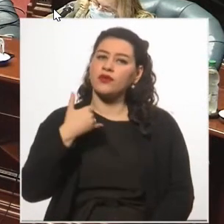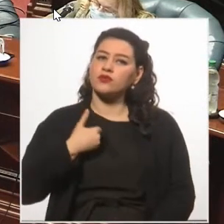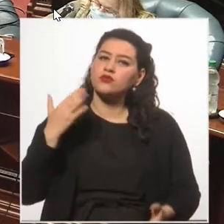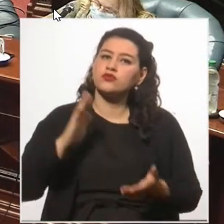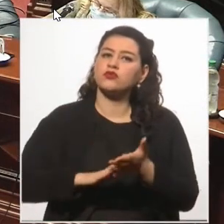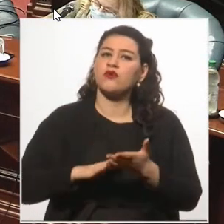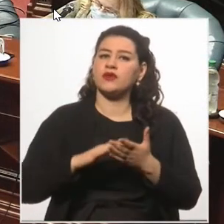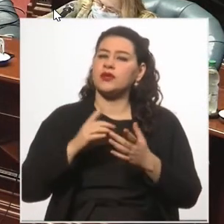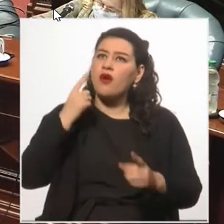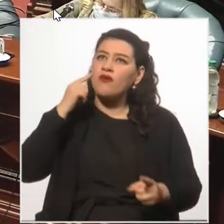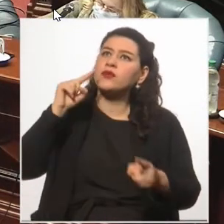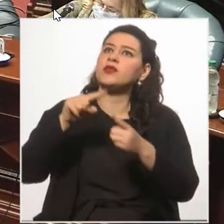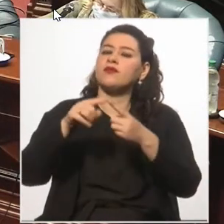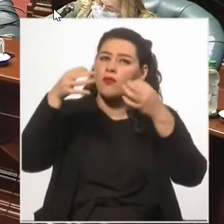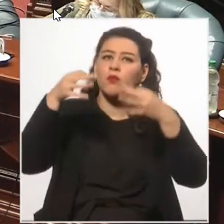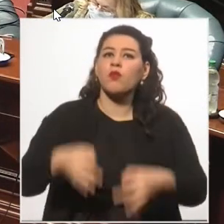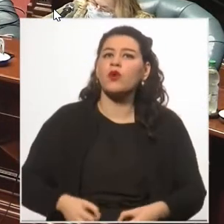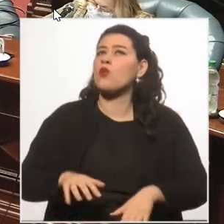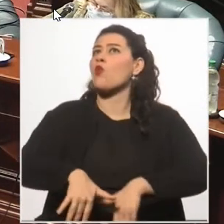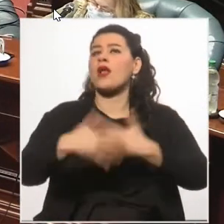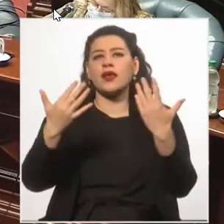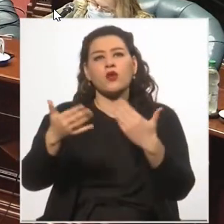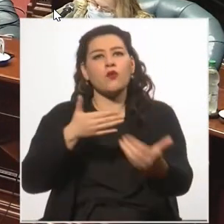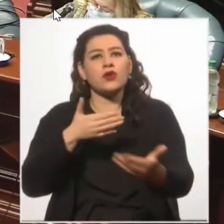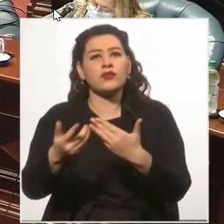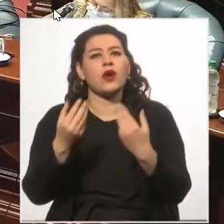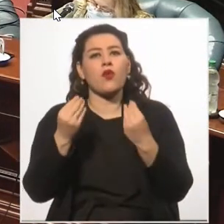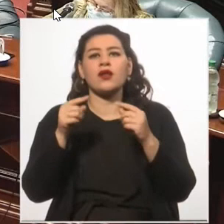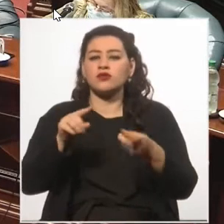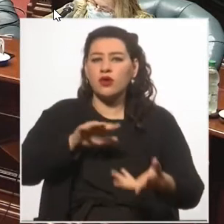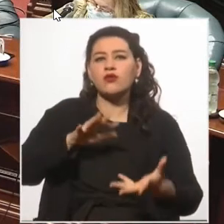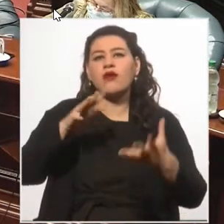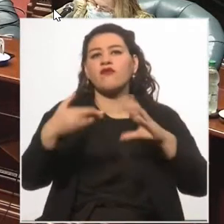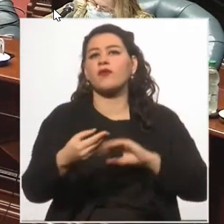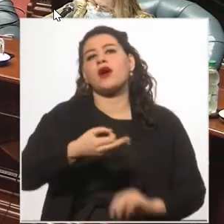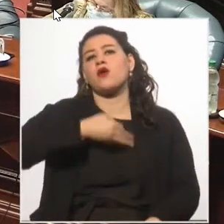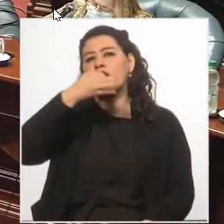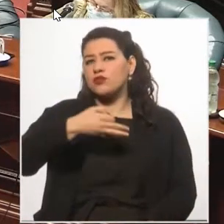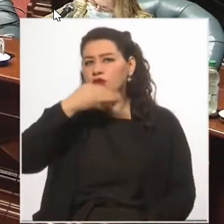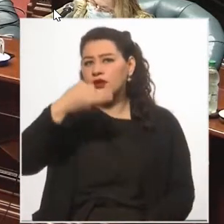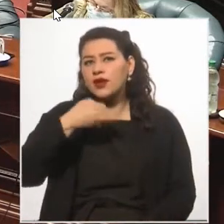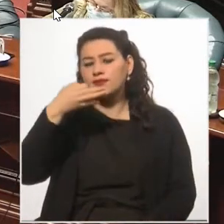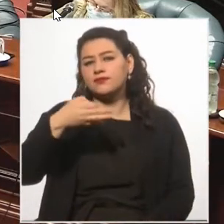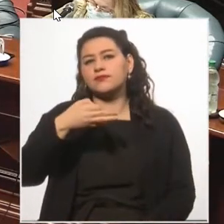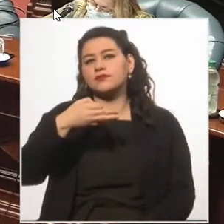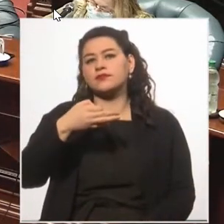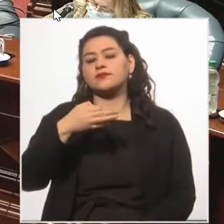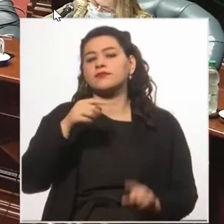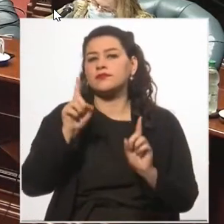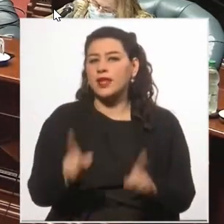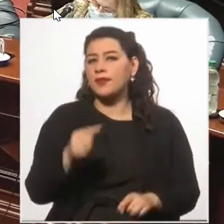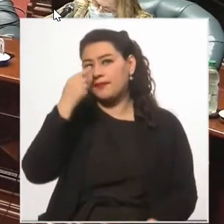nobles y elevados motivos, cualesquiera que sean, es un género de oratoria sagrada.